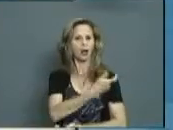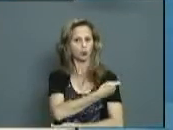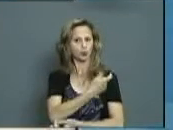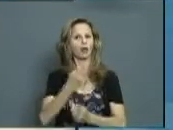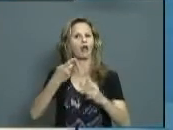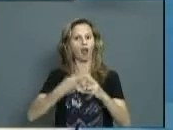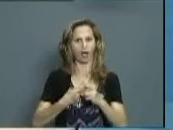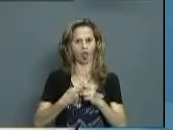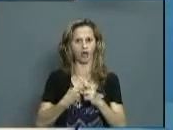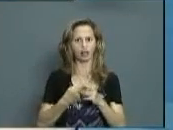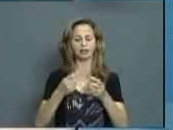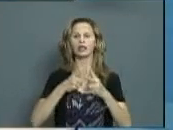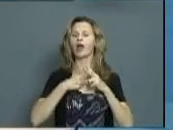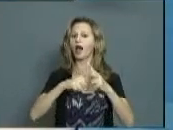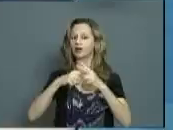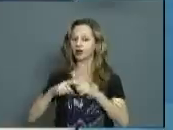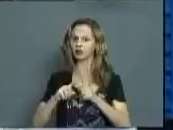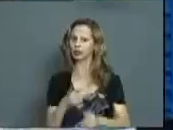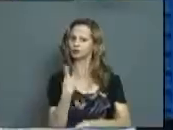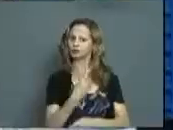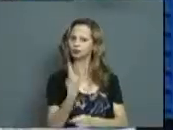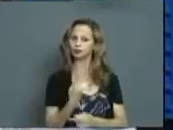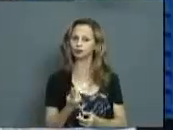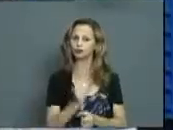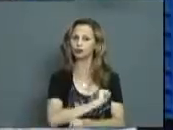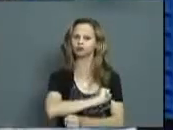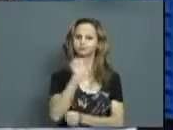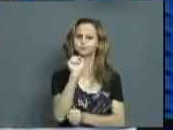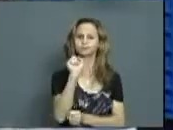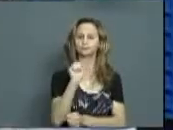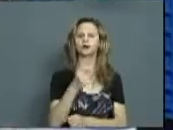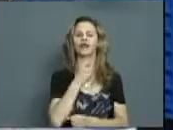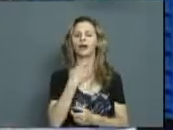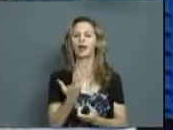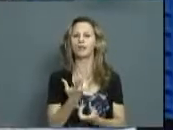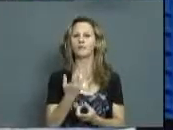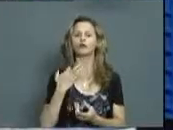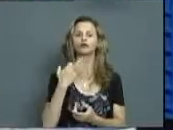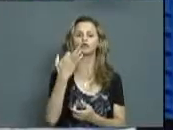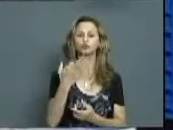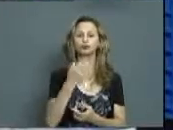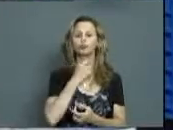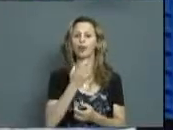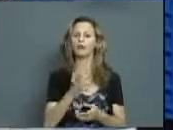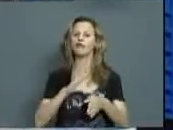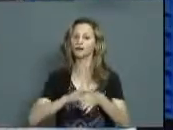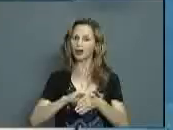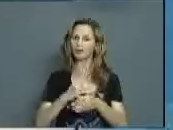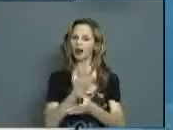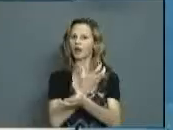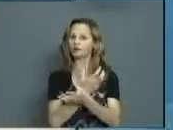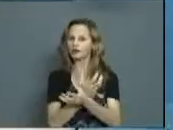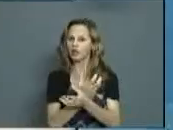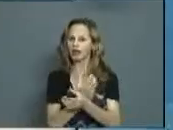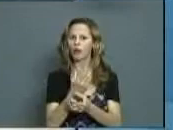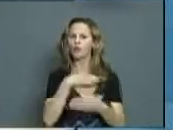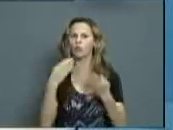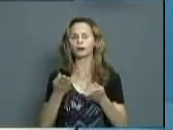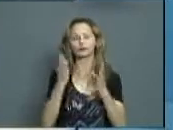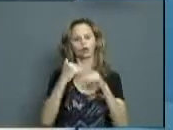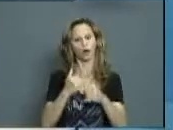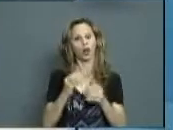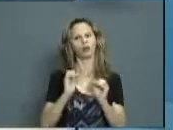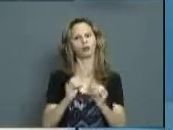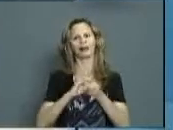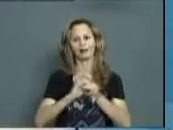disponibles y es la solución para garantizar, si bien que no se enfermen, que no tengan formas graves de la enfermedad. Bueno, hay muchos criterios, porque yo los he